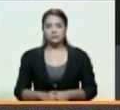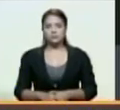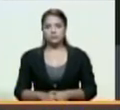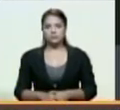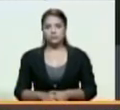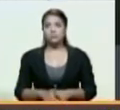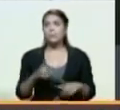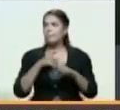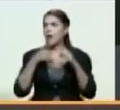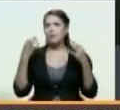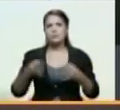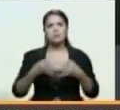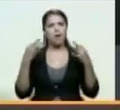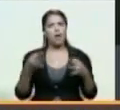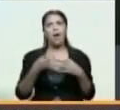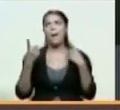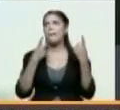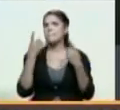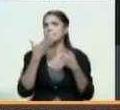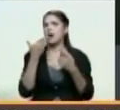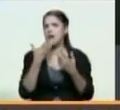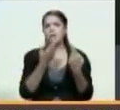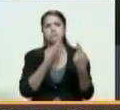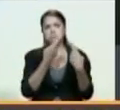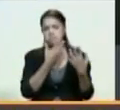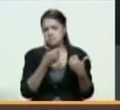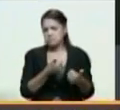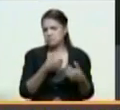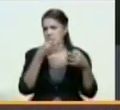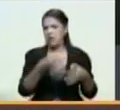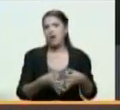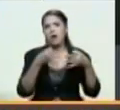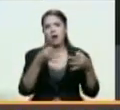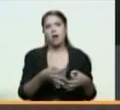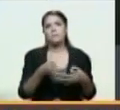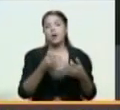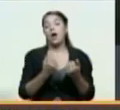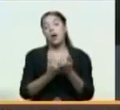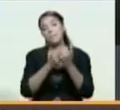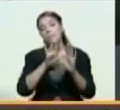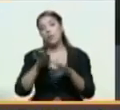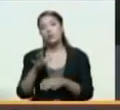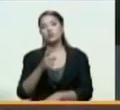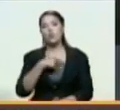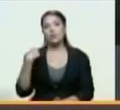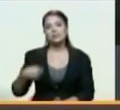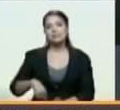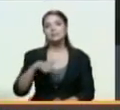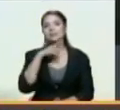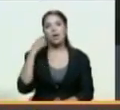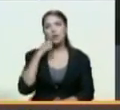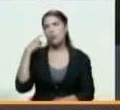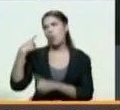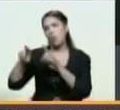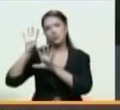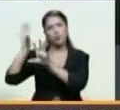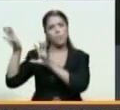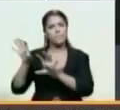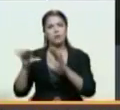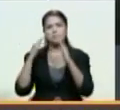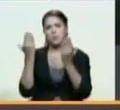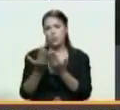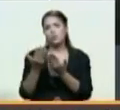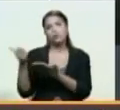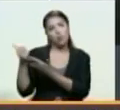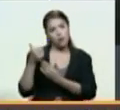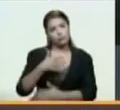Pero siempre vamos a buscar tener mejores relaciones, mayor apoyo de China, Rusia y otros países del mundo para que